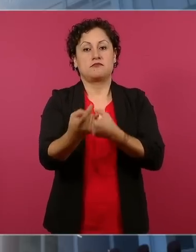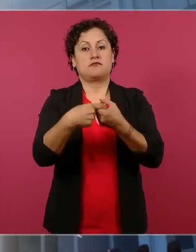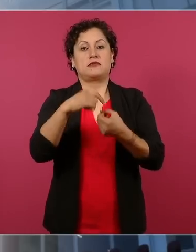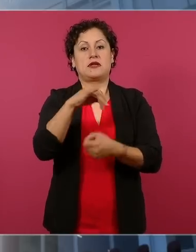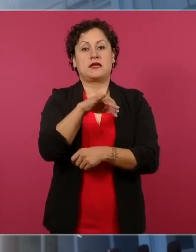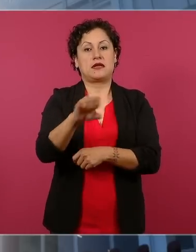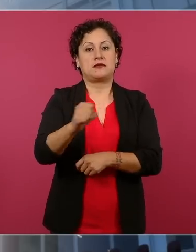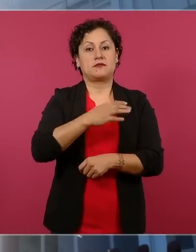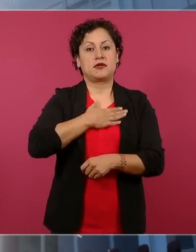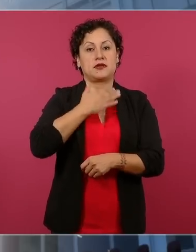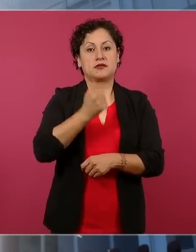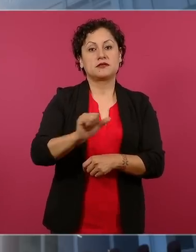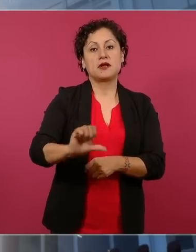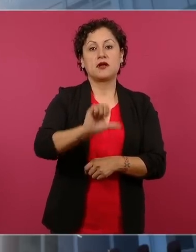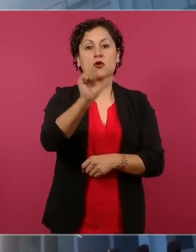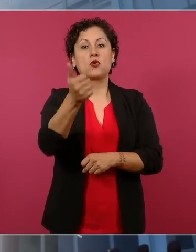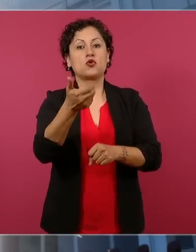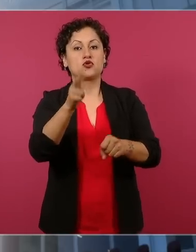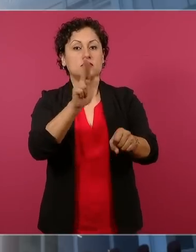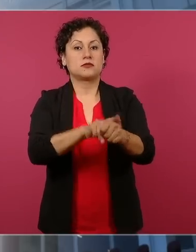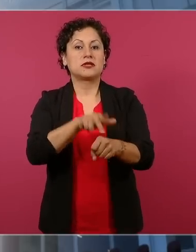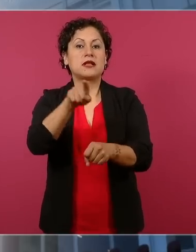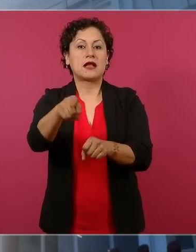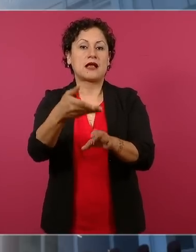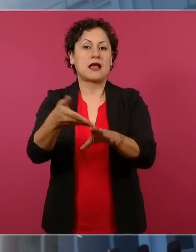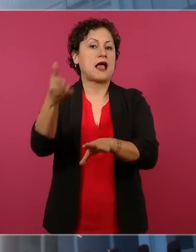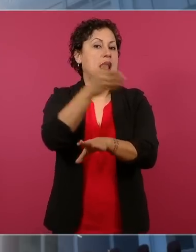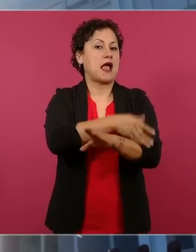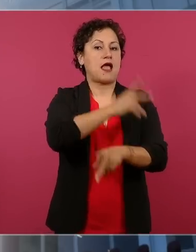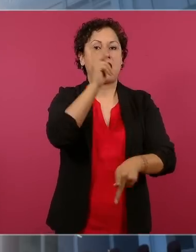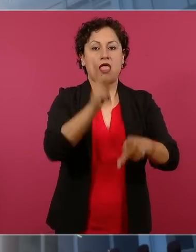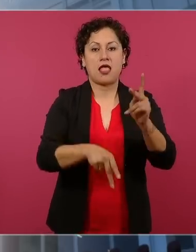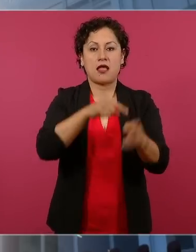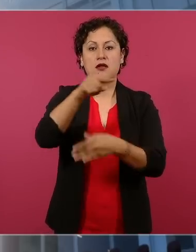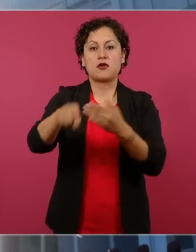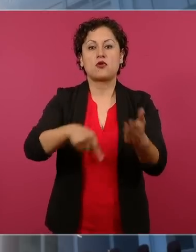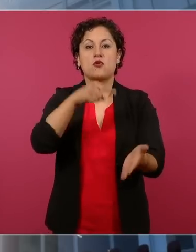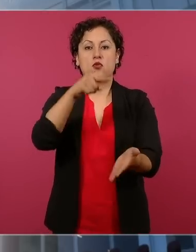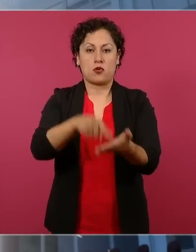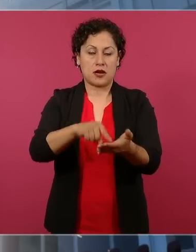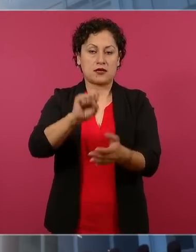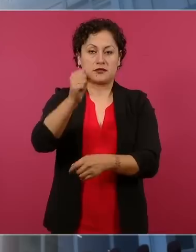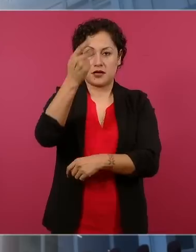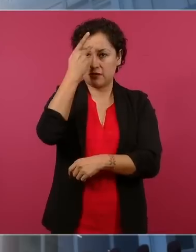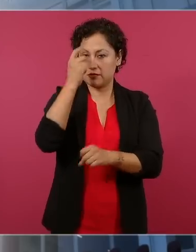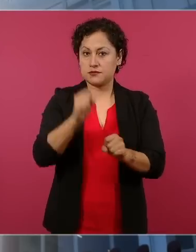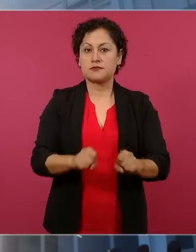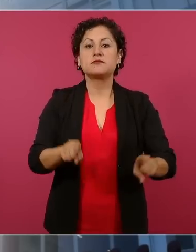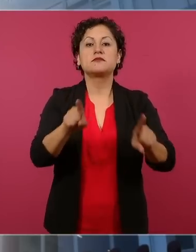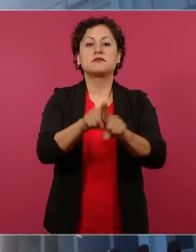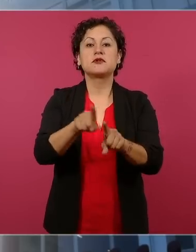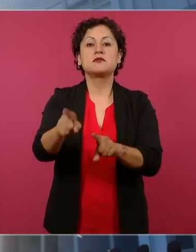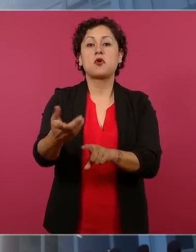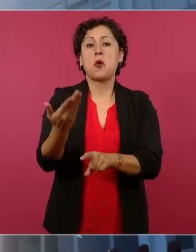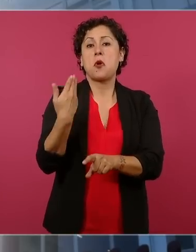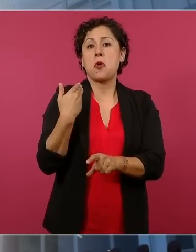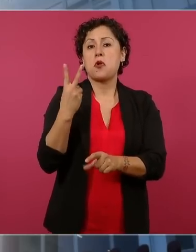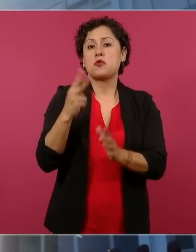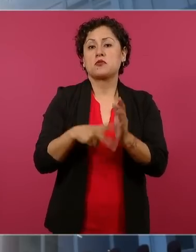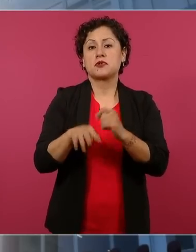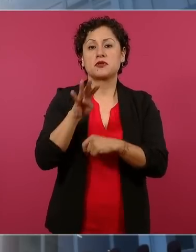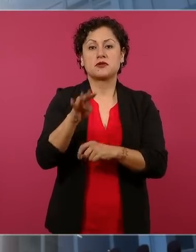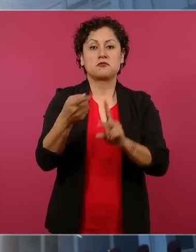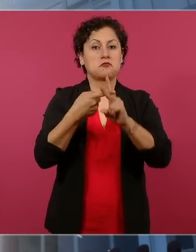hospital que no estaba concluido allá en Los Hernández, también en San Luis Potosí. Potosí y que entró en operaciones desde